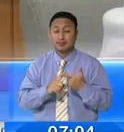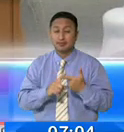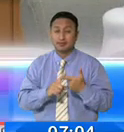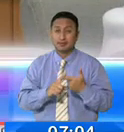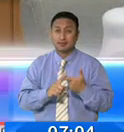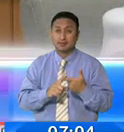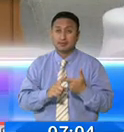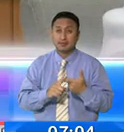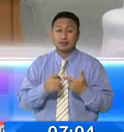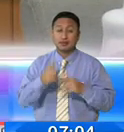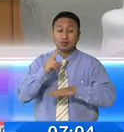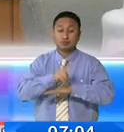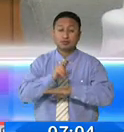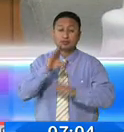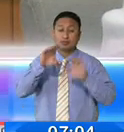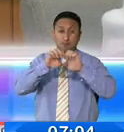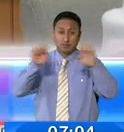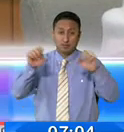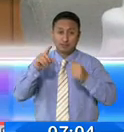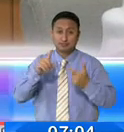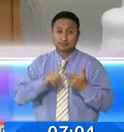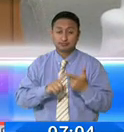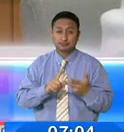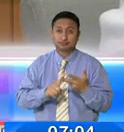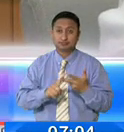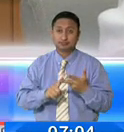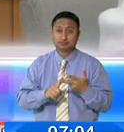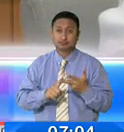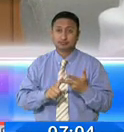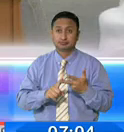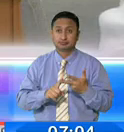la superintendencia de compañías, control cruzado